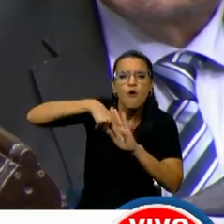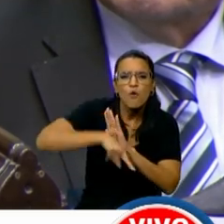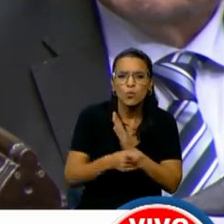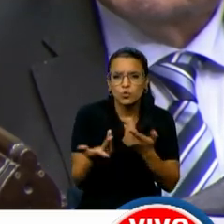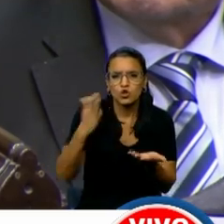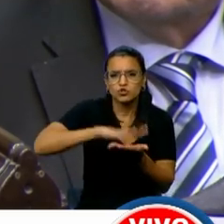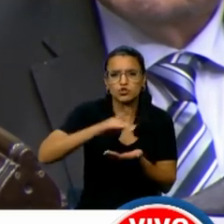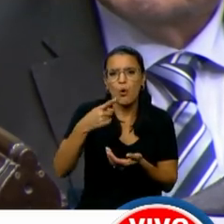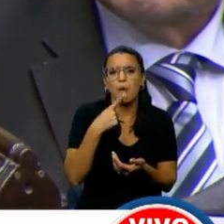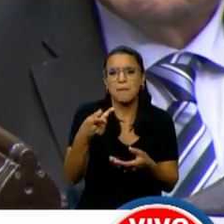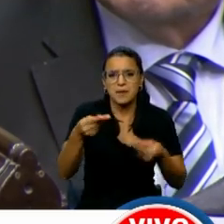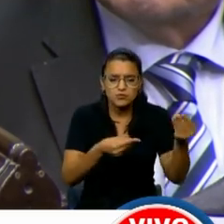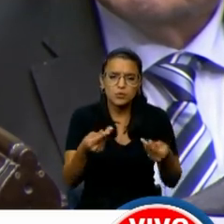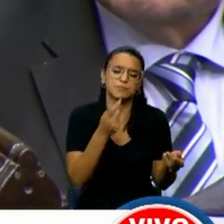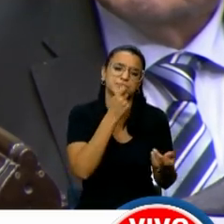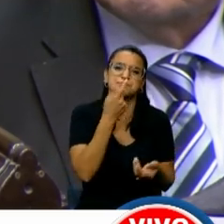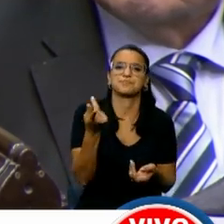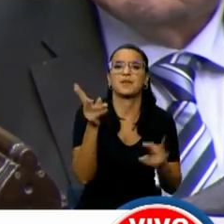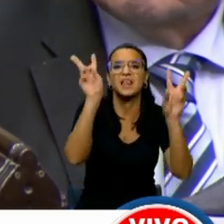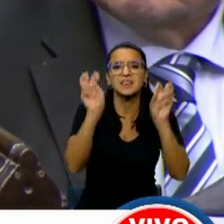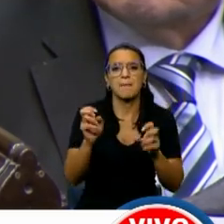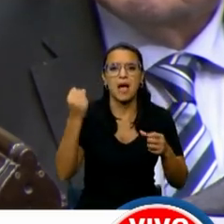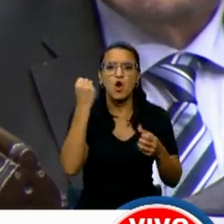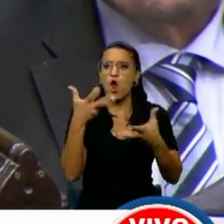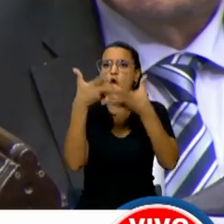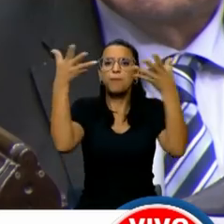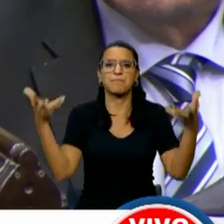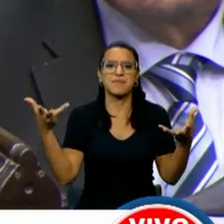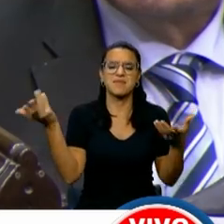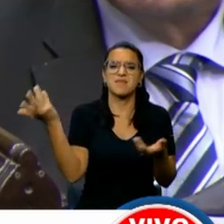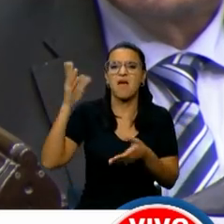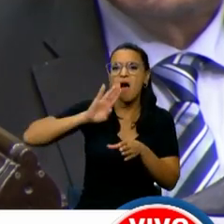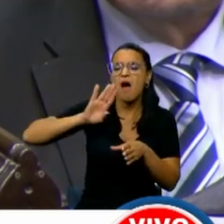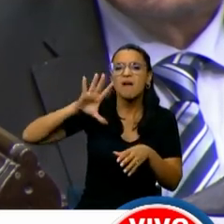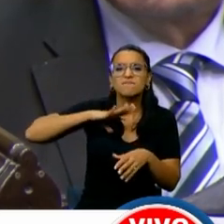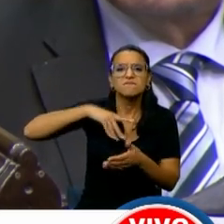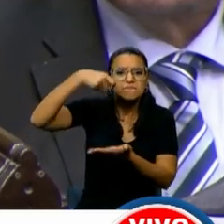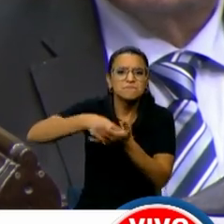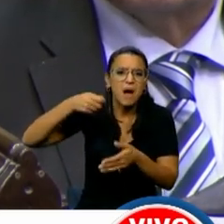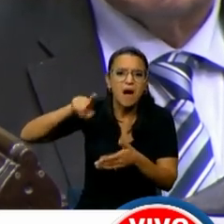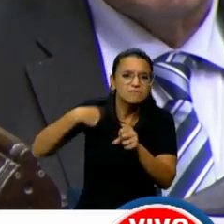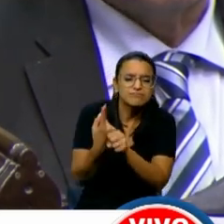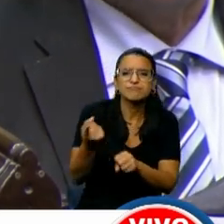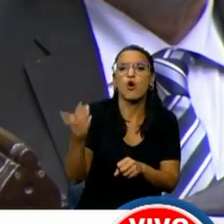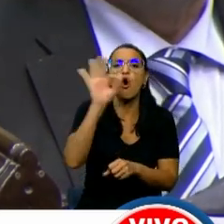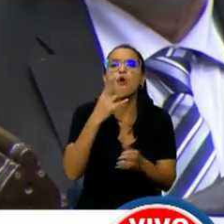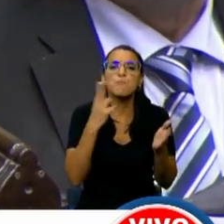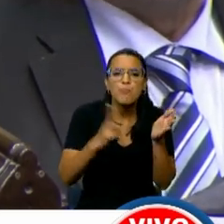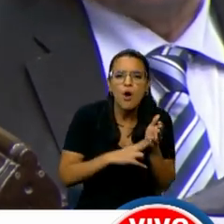presupuesto cuestiones macroeconómicas vinculadas con el déficit con las cuestiones impositivas con